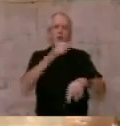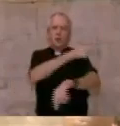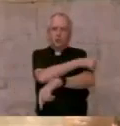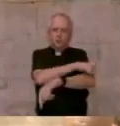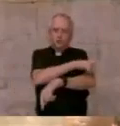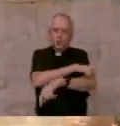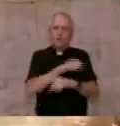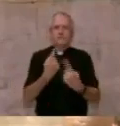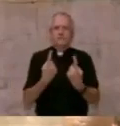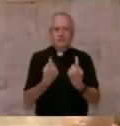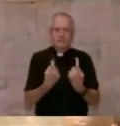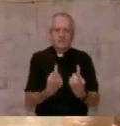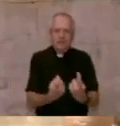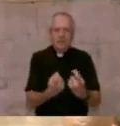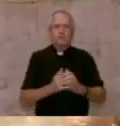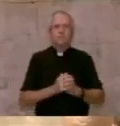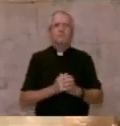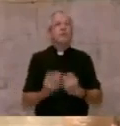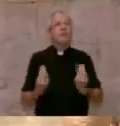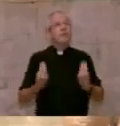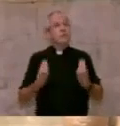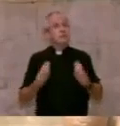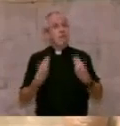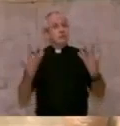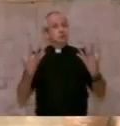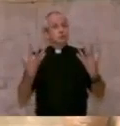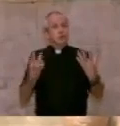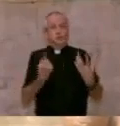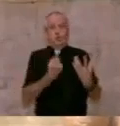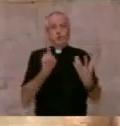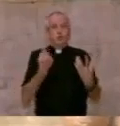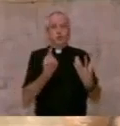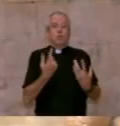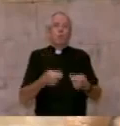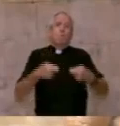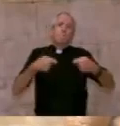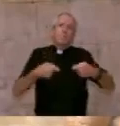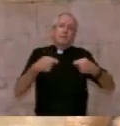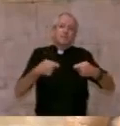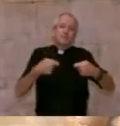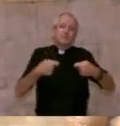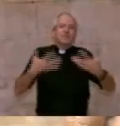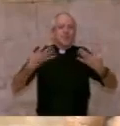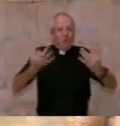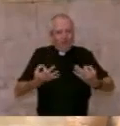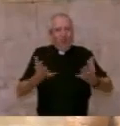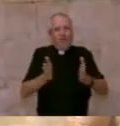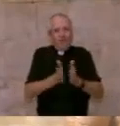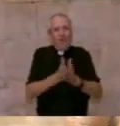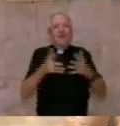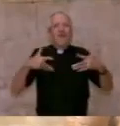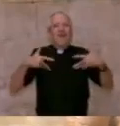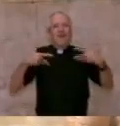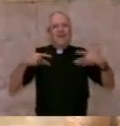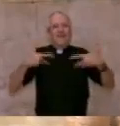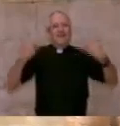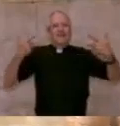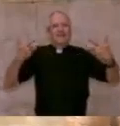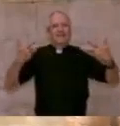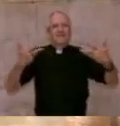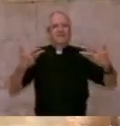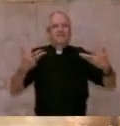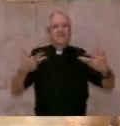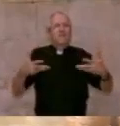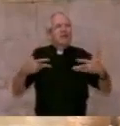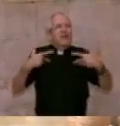y necesitados. Y dice, y vivámoslos no como si fuera un peso, sino con alegría. Una alegría que